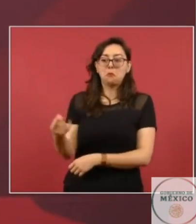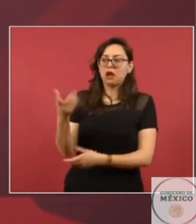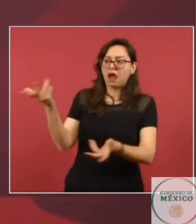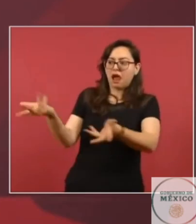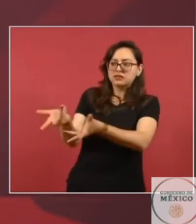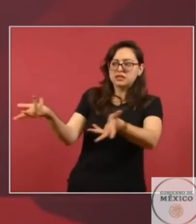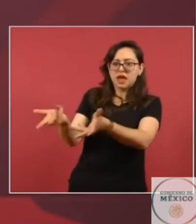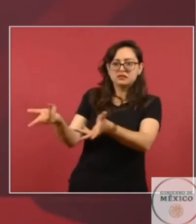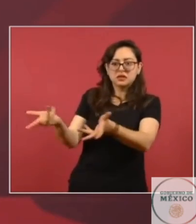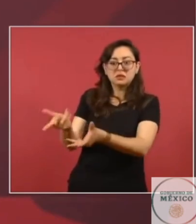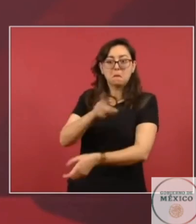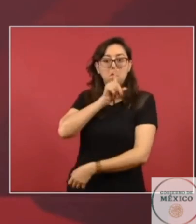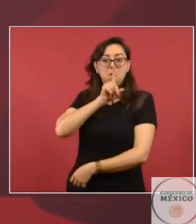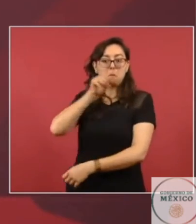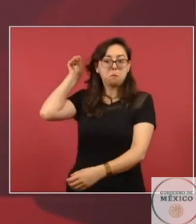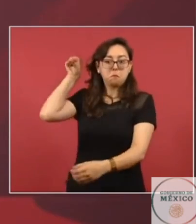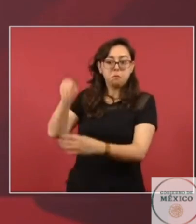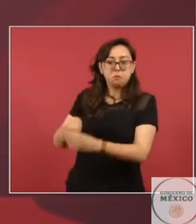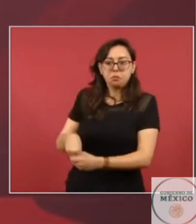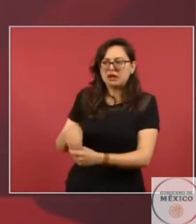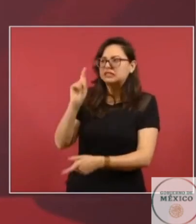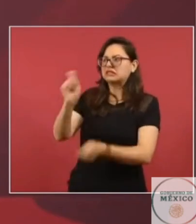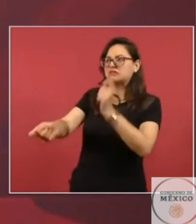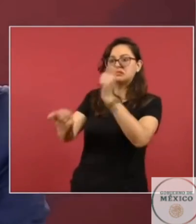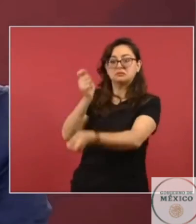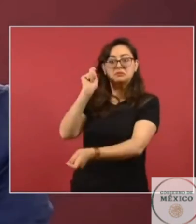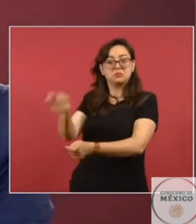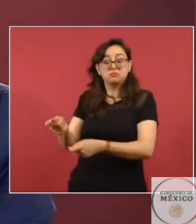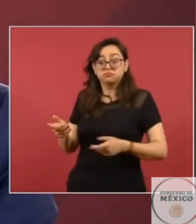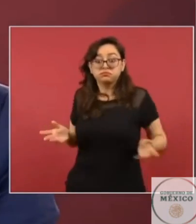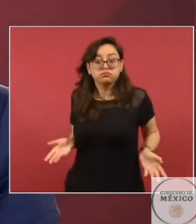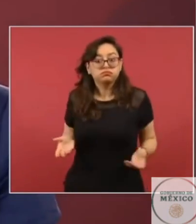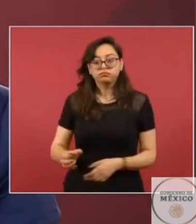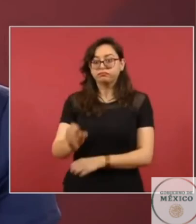en el anonimato, nadie sabía nada